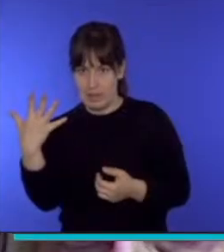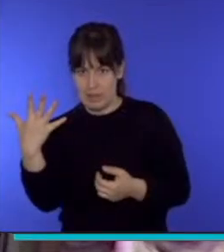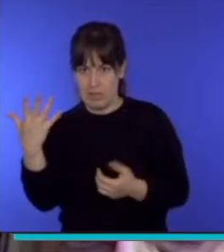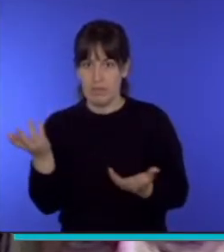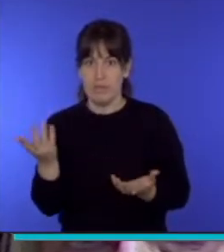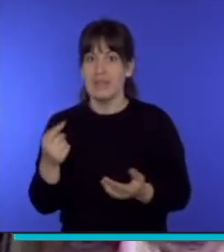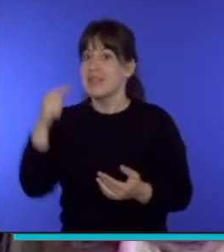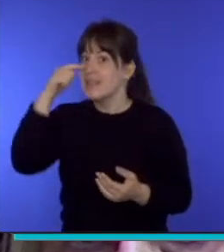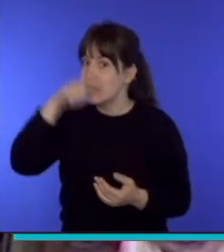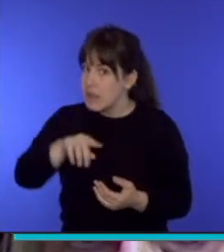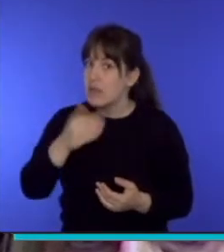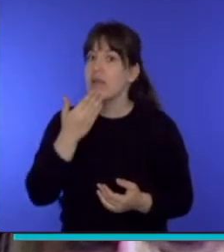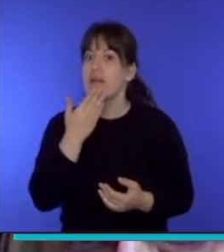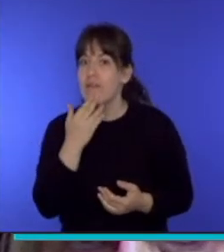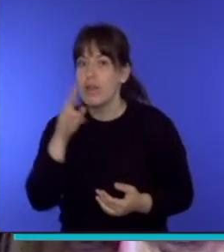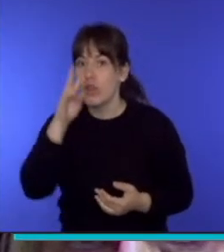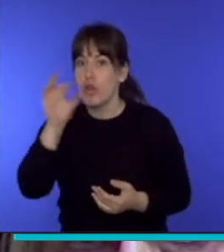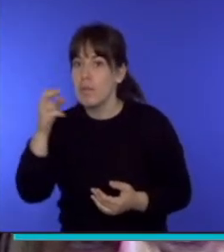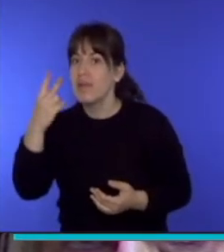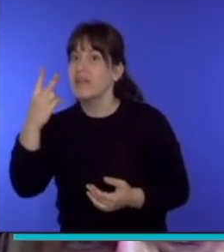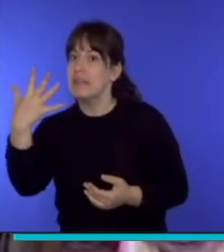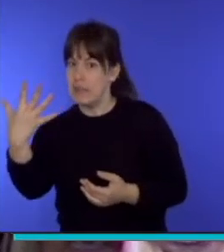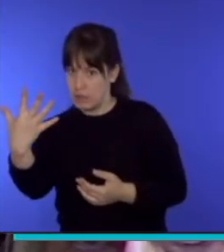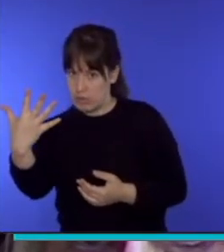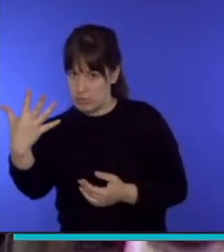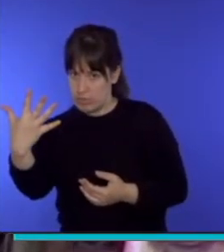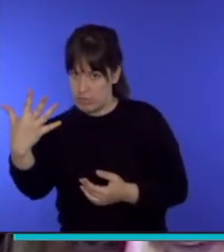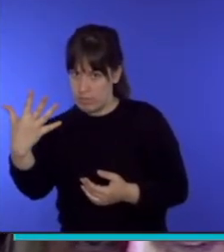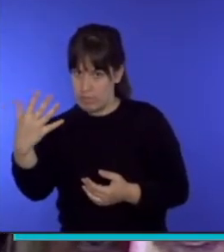7 de abril del 2025.